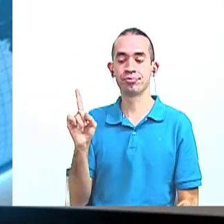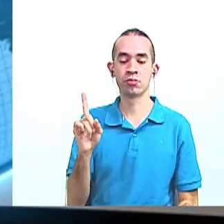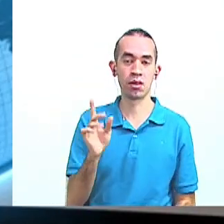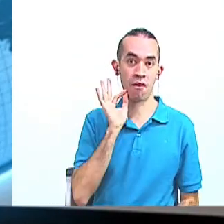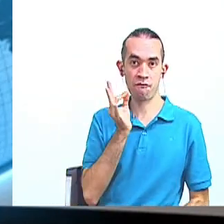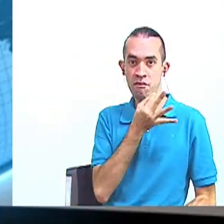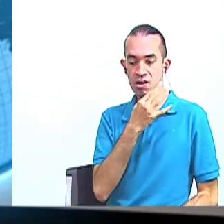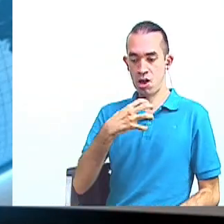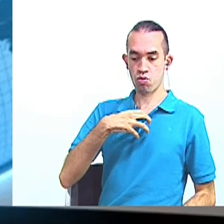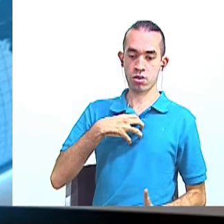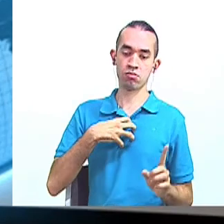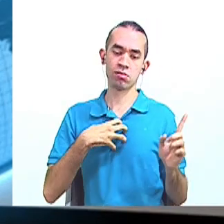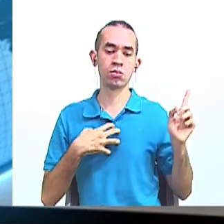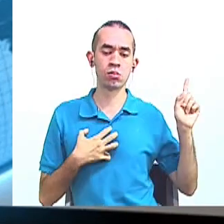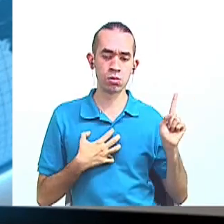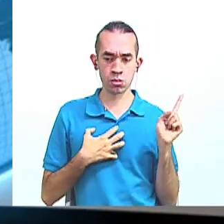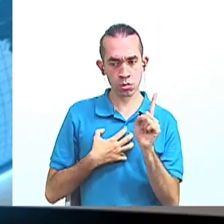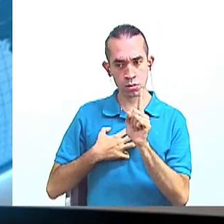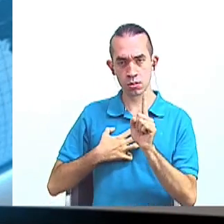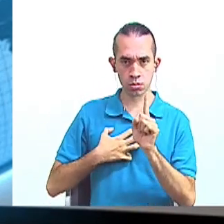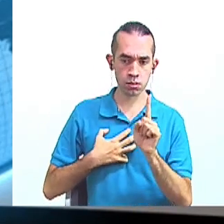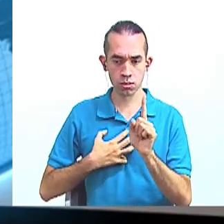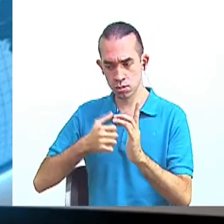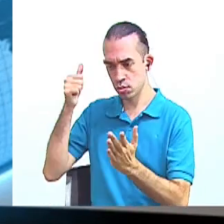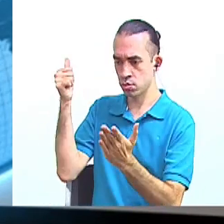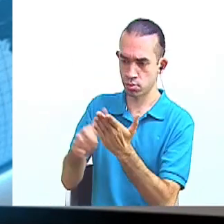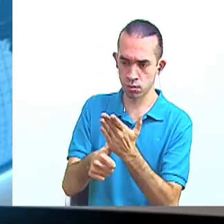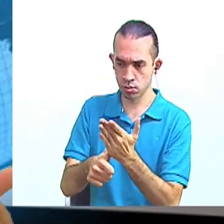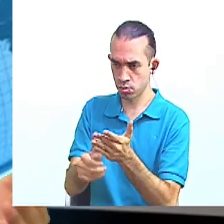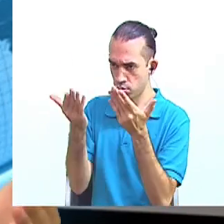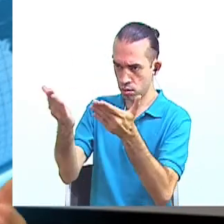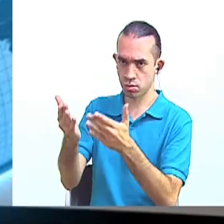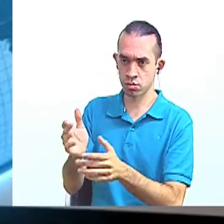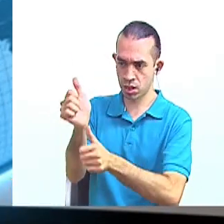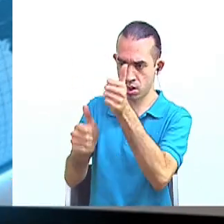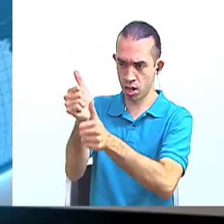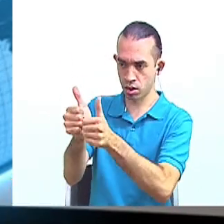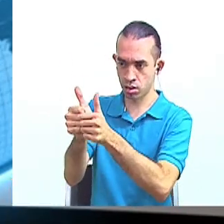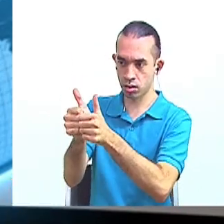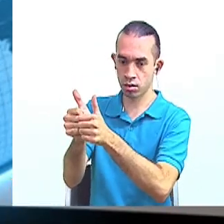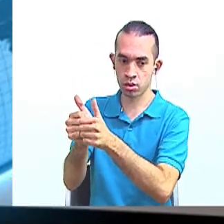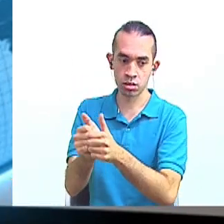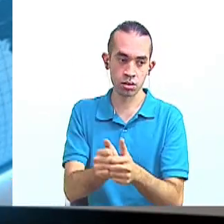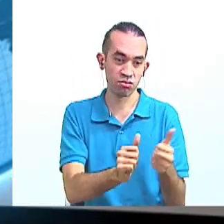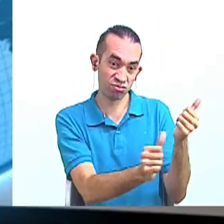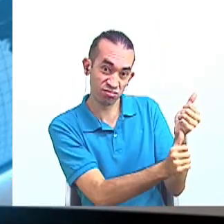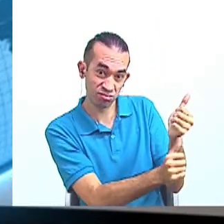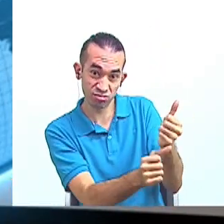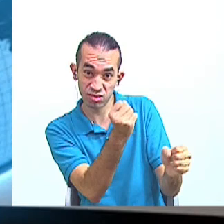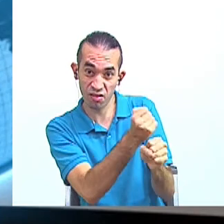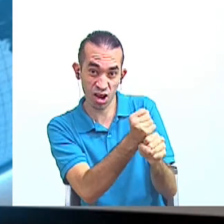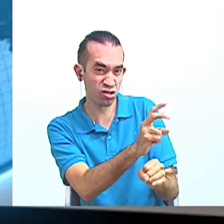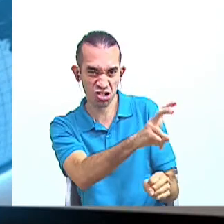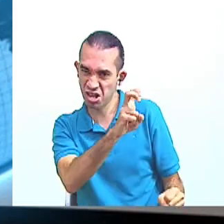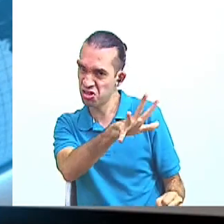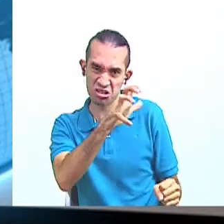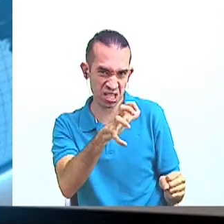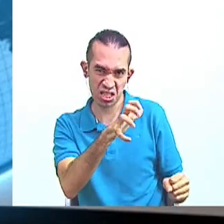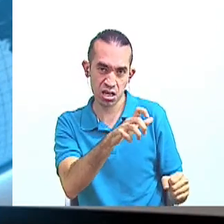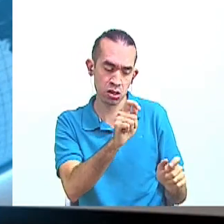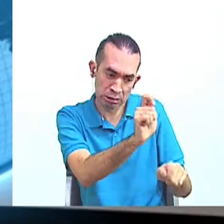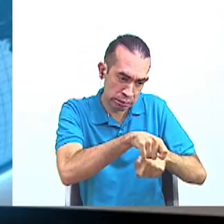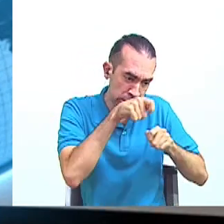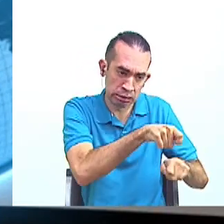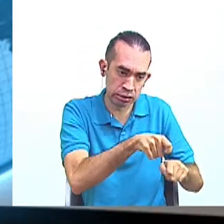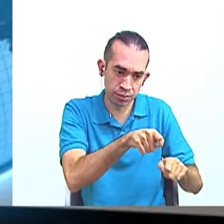finca asistía a votar por un candidato y los peones que tenía, fuesen 200 o fuesen 500,